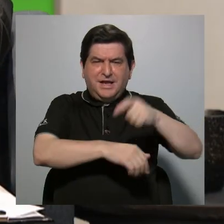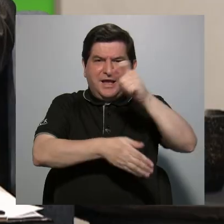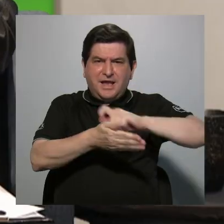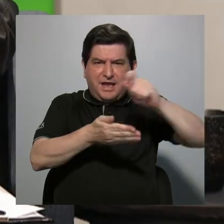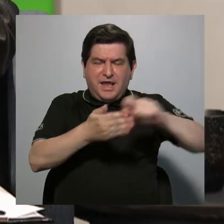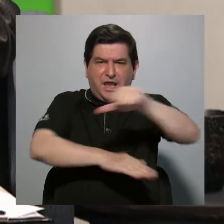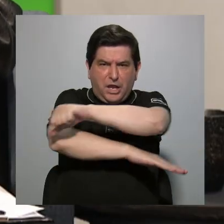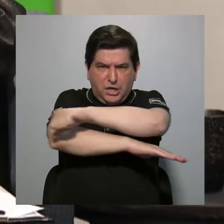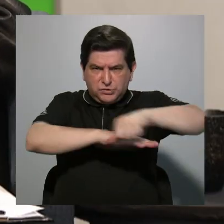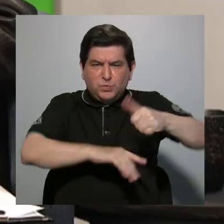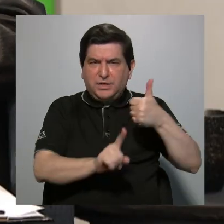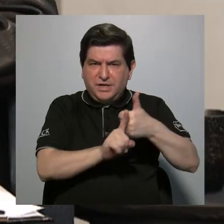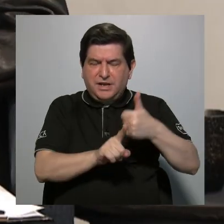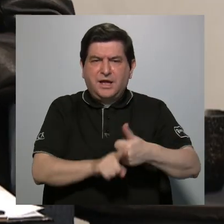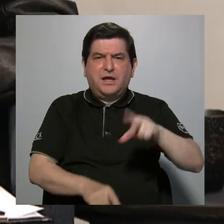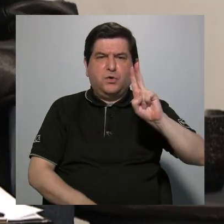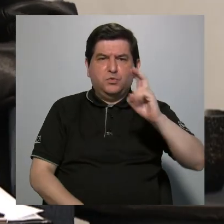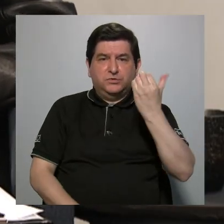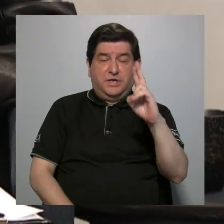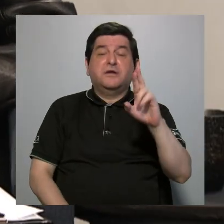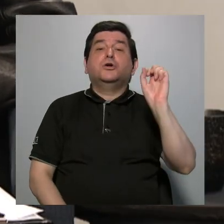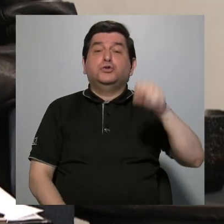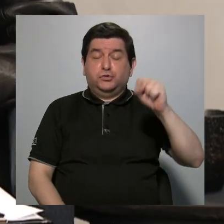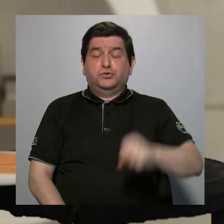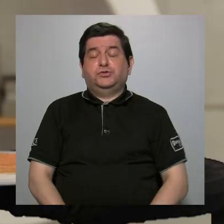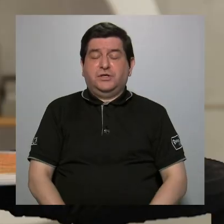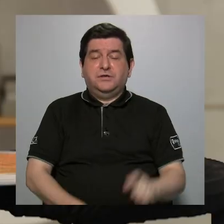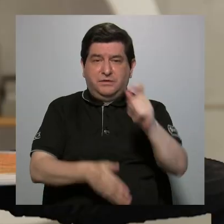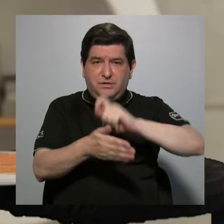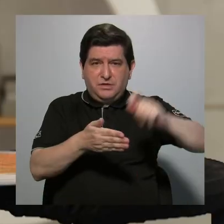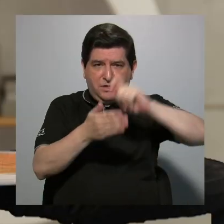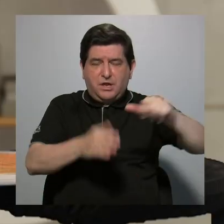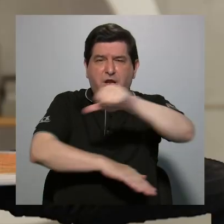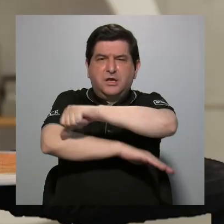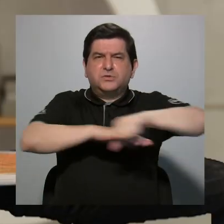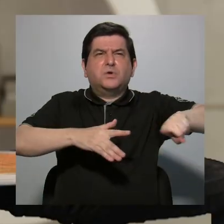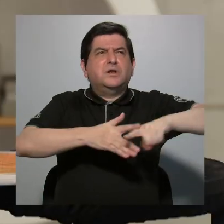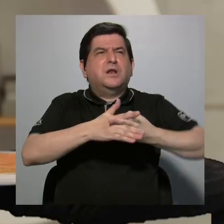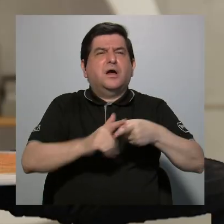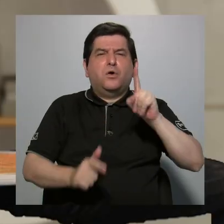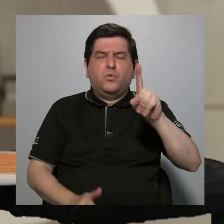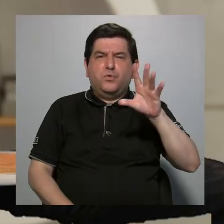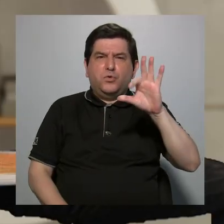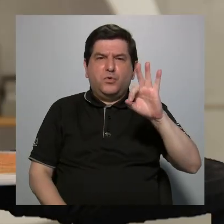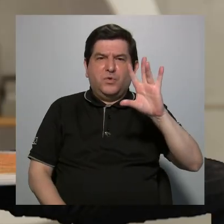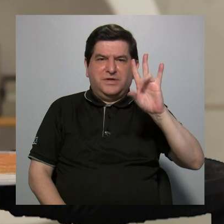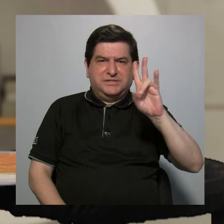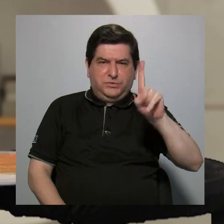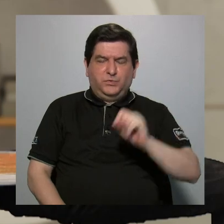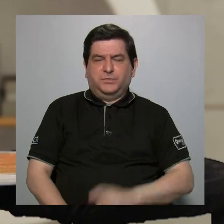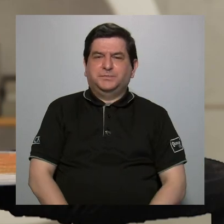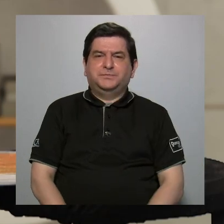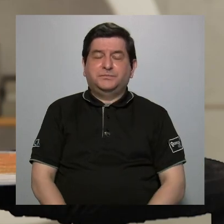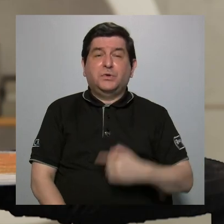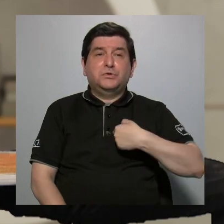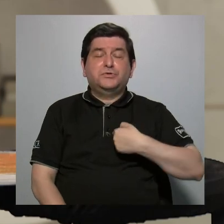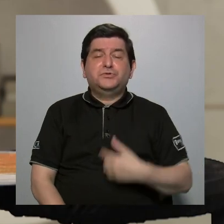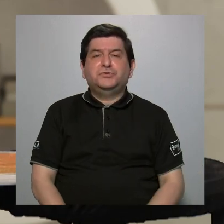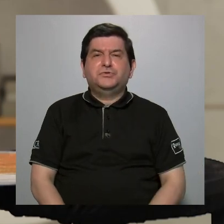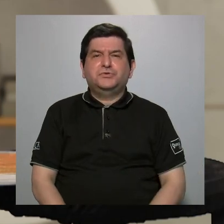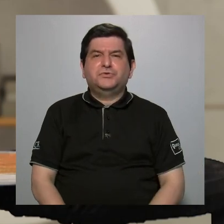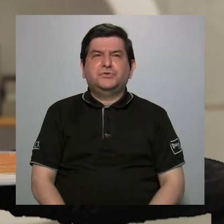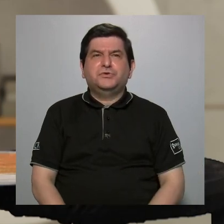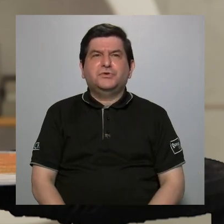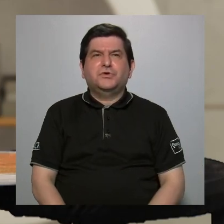la Escuela de Arquitectura como tal en la Universidad de Costa Rica. Sí, la Escuela de Arquitectura aquí se inauguró en 1971. Correcto. Yo ingresé